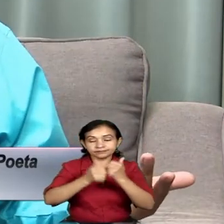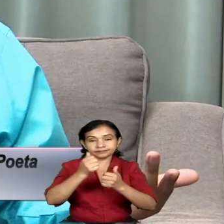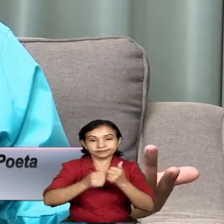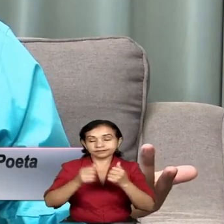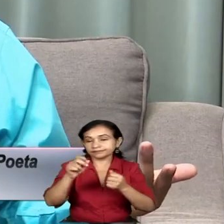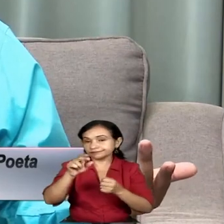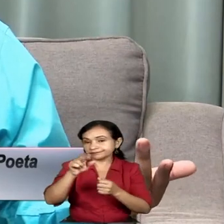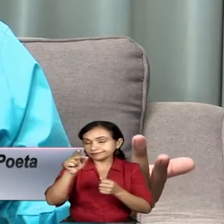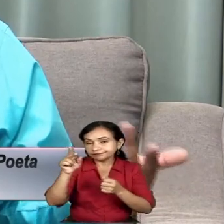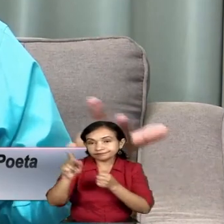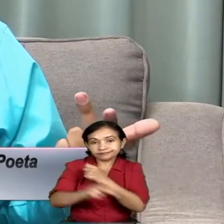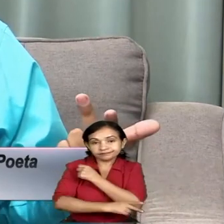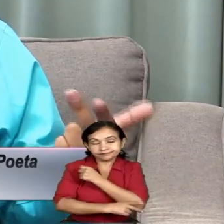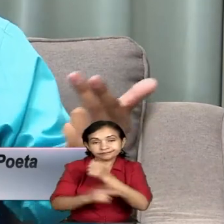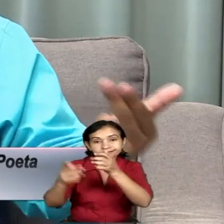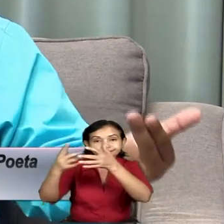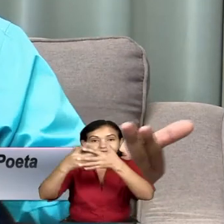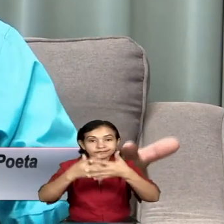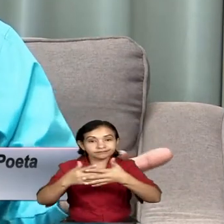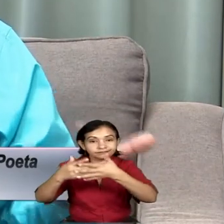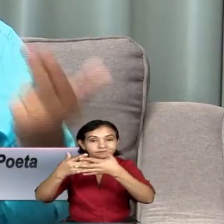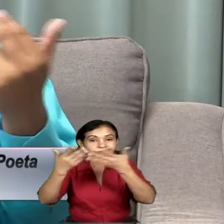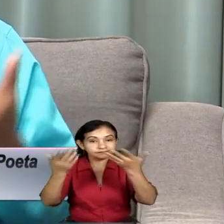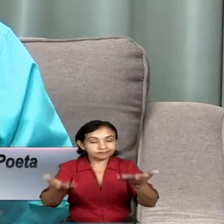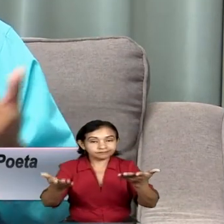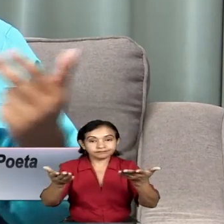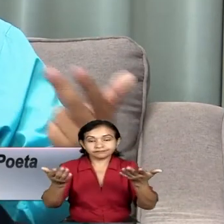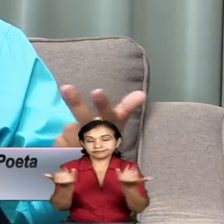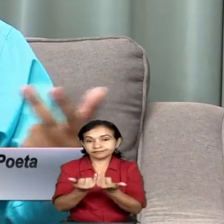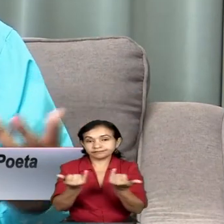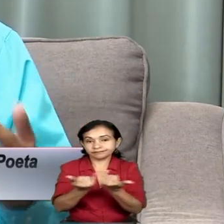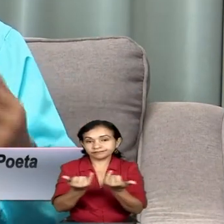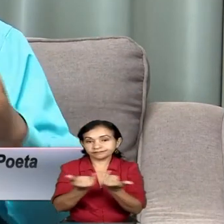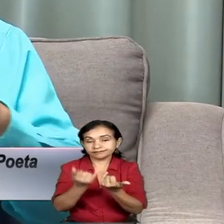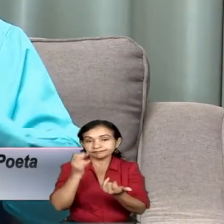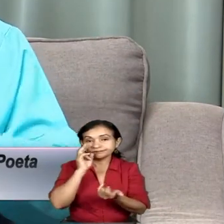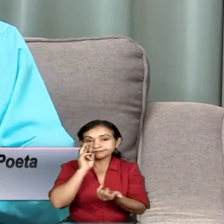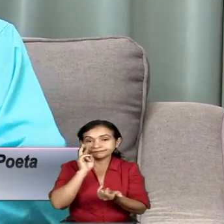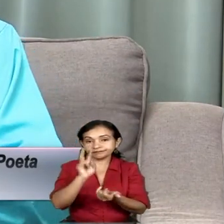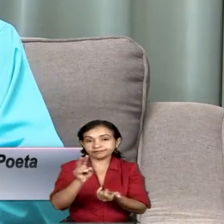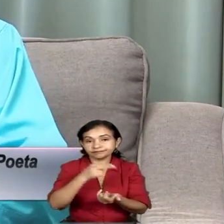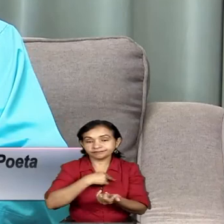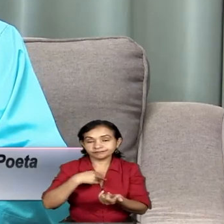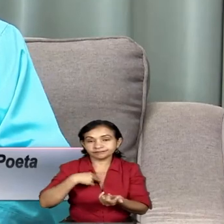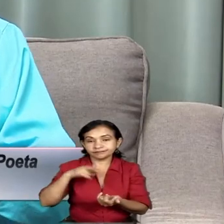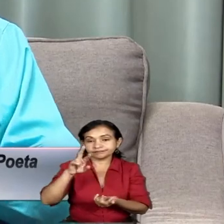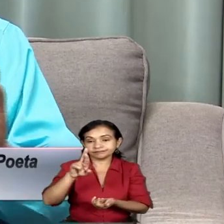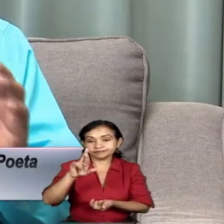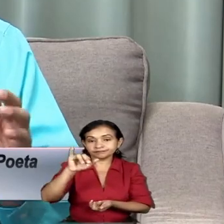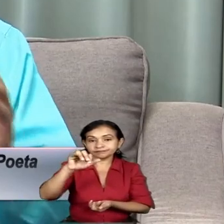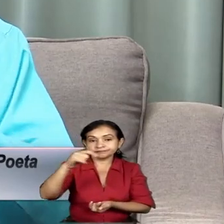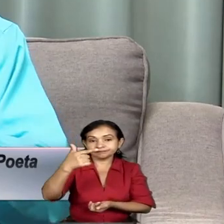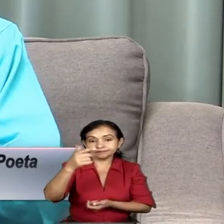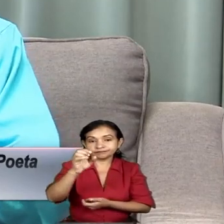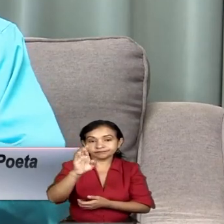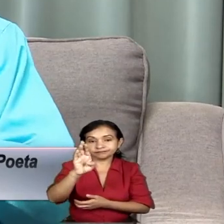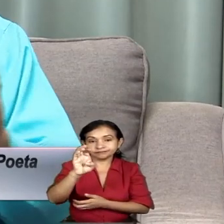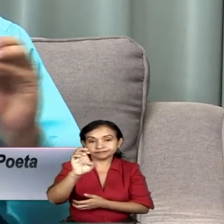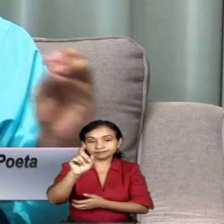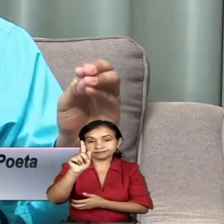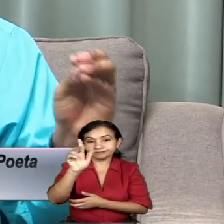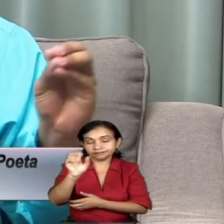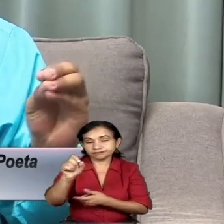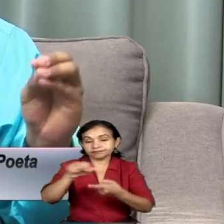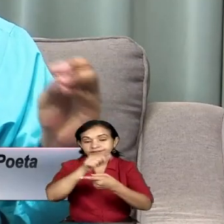país? Y prácticamente si nosotros vemos lo que hicieron con Rigoberto, lo que hicieron con las otras personas